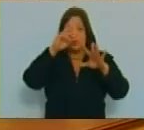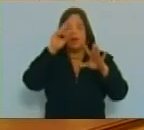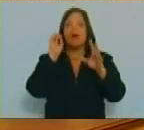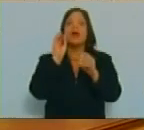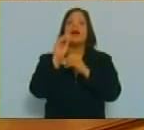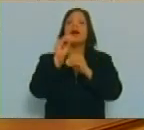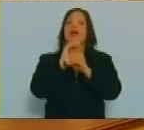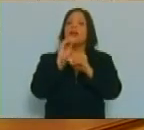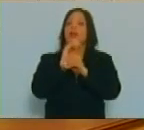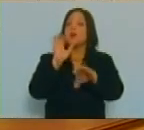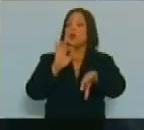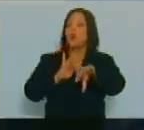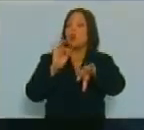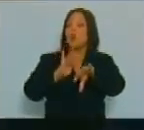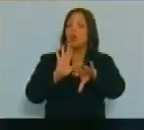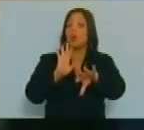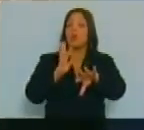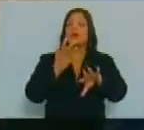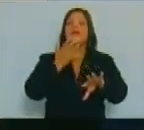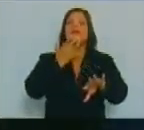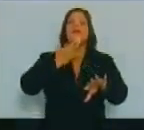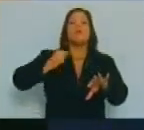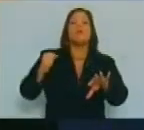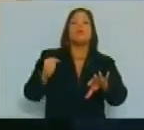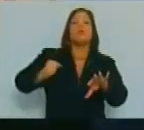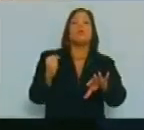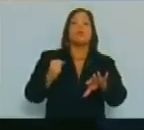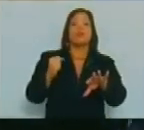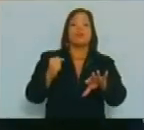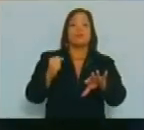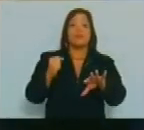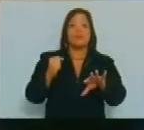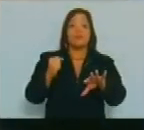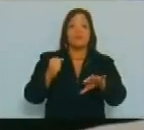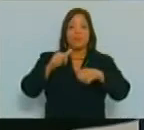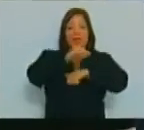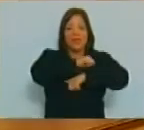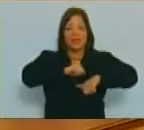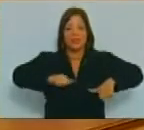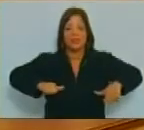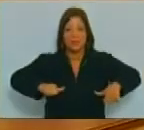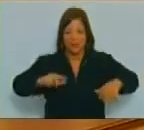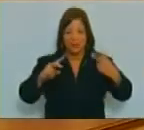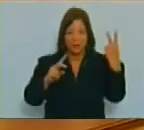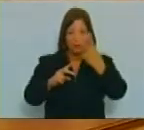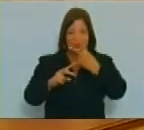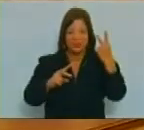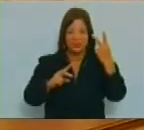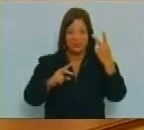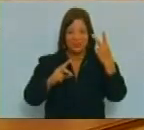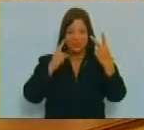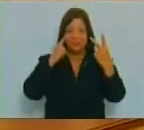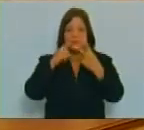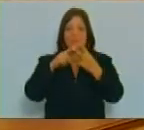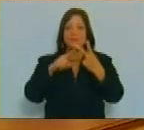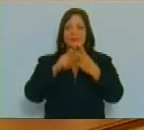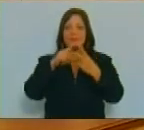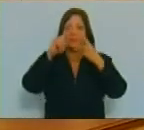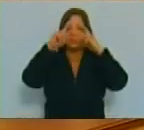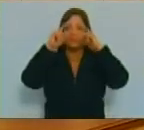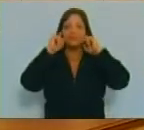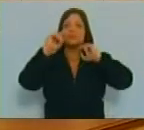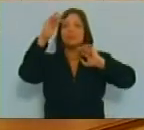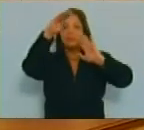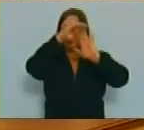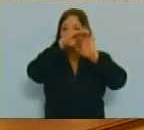seguridad cuando habla policial y de seguridad se refiere a la fuerza armada estará limitado por los